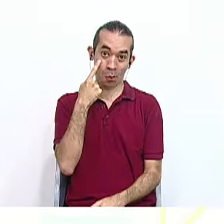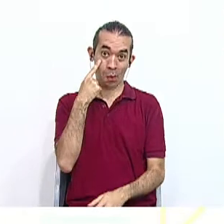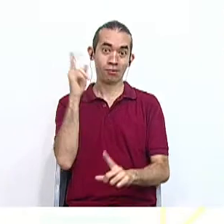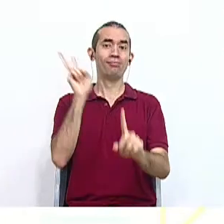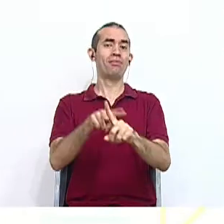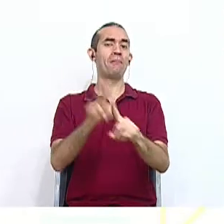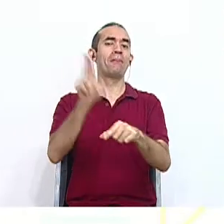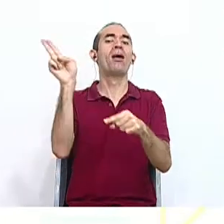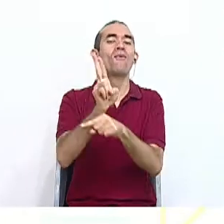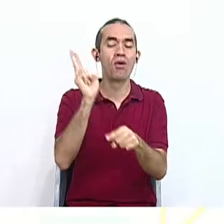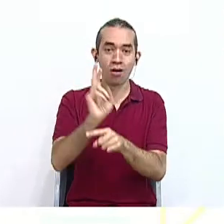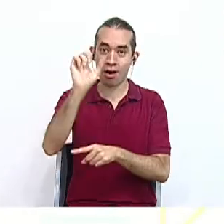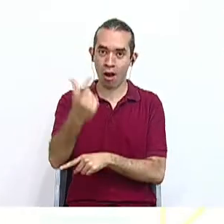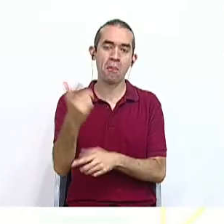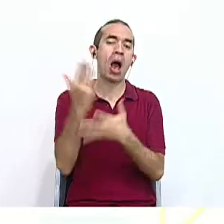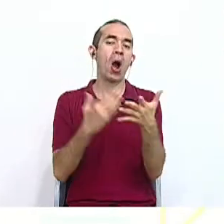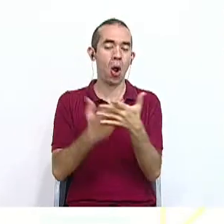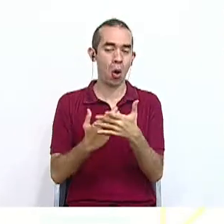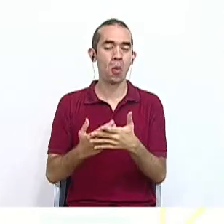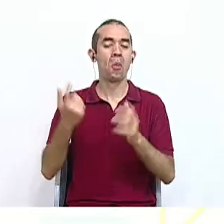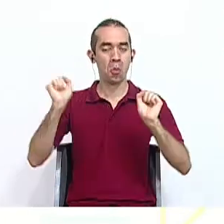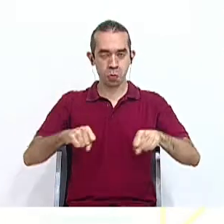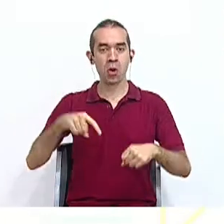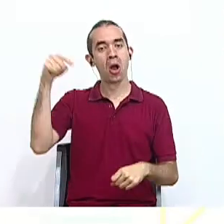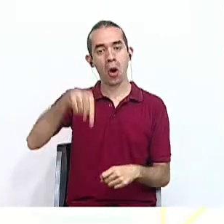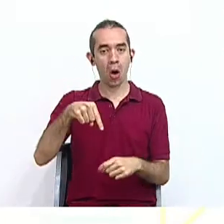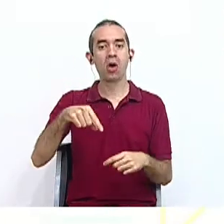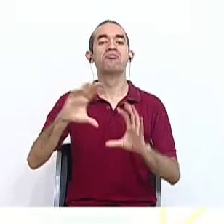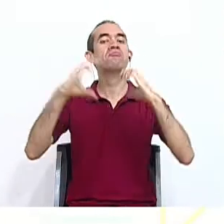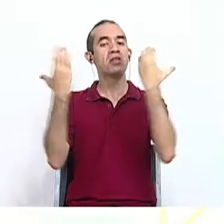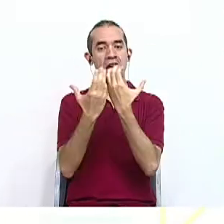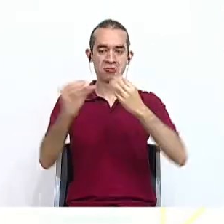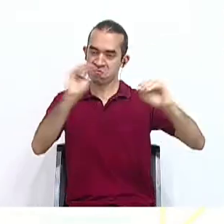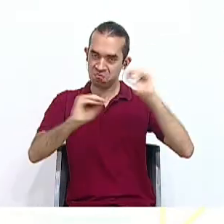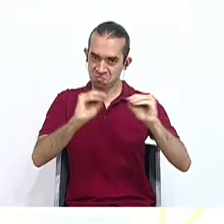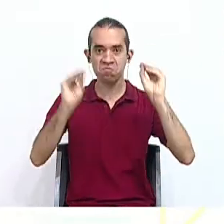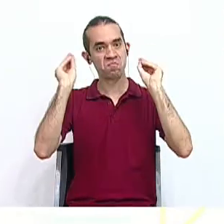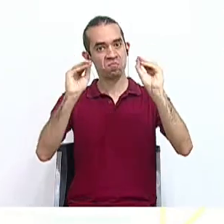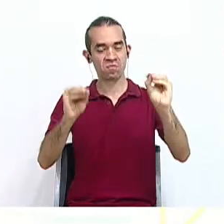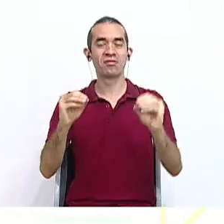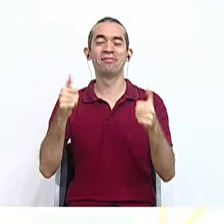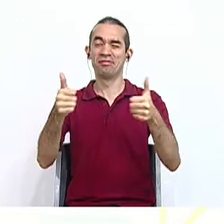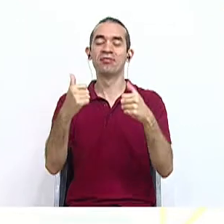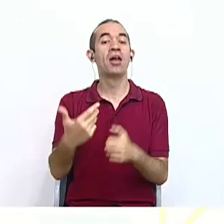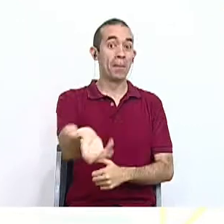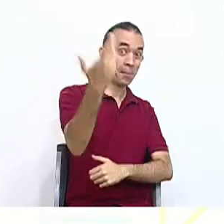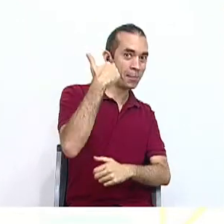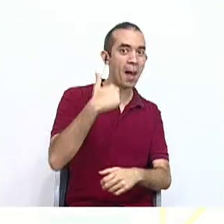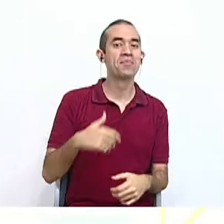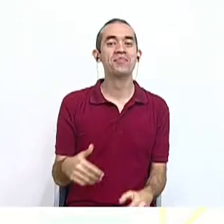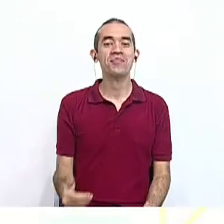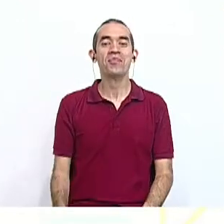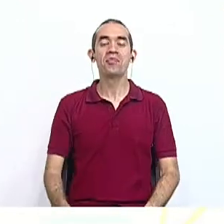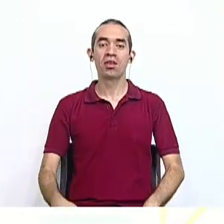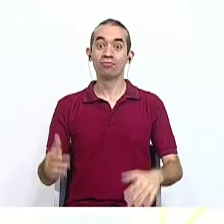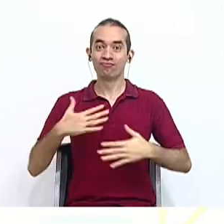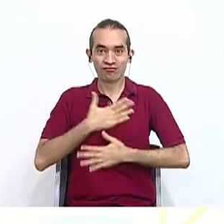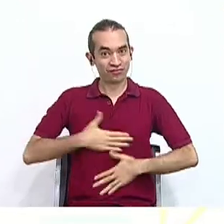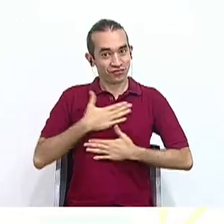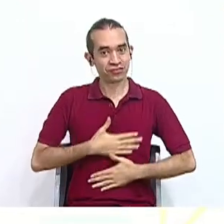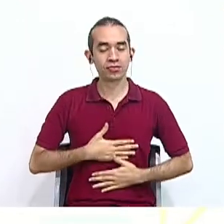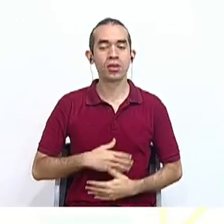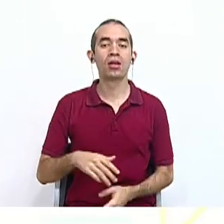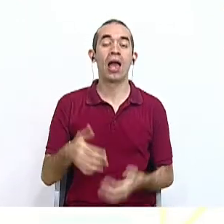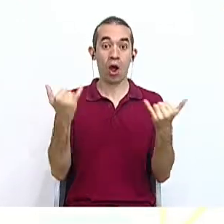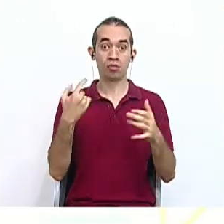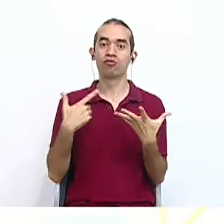los logaritmos. Algunos de los usos lo vamos a poder trabajar en nuestra clase del día de hoy. Acompáñame en esta aventura. Y quiero